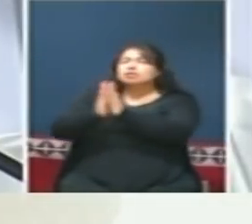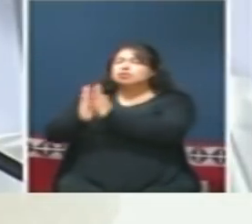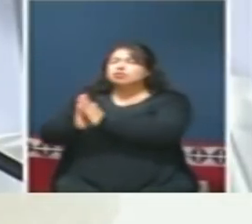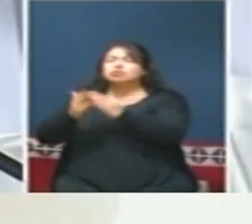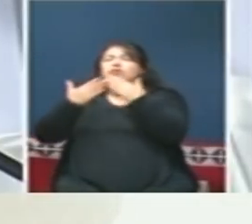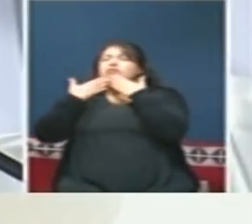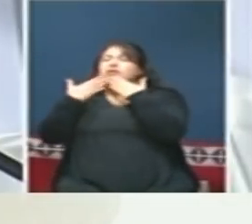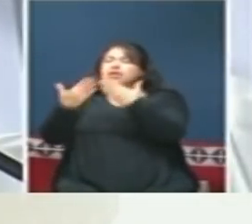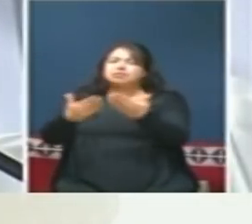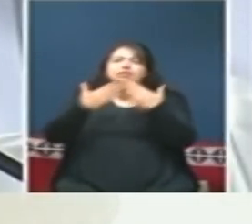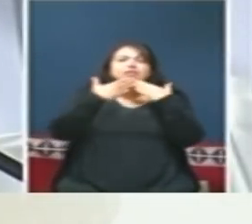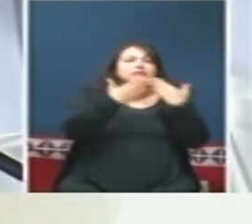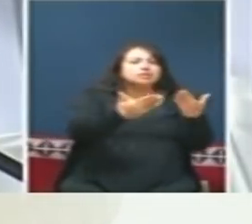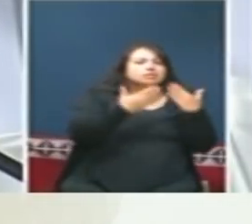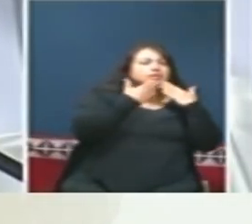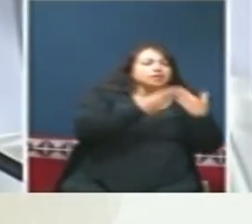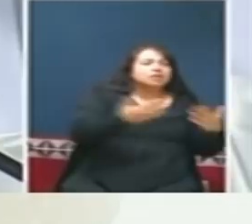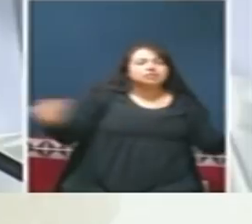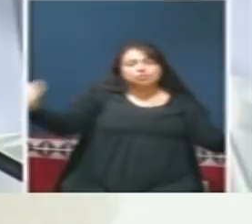presencia cercana y cordial.